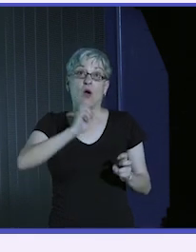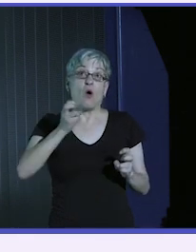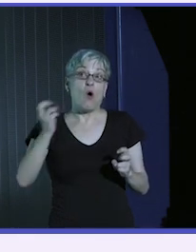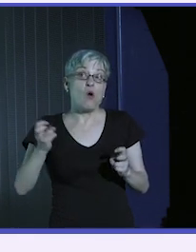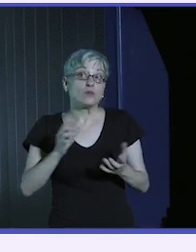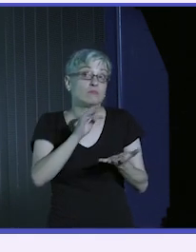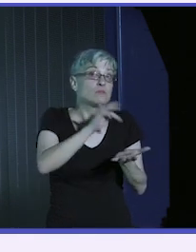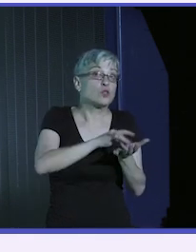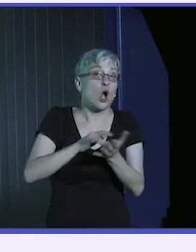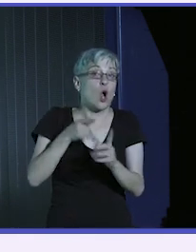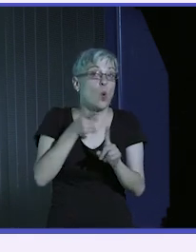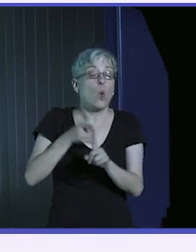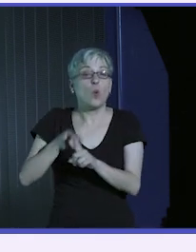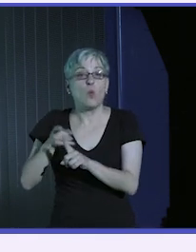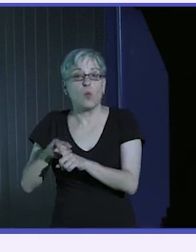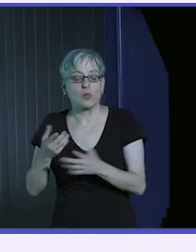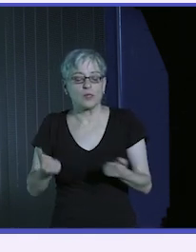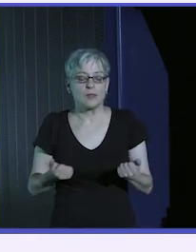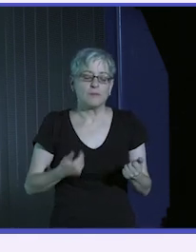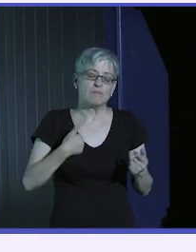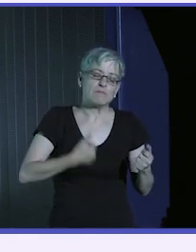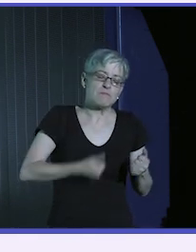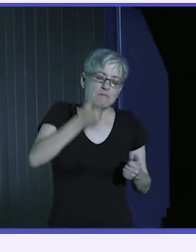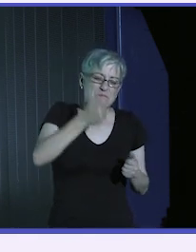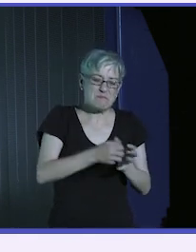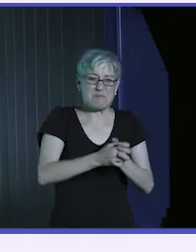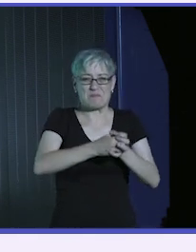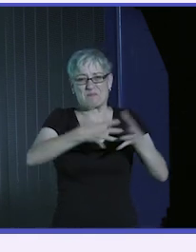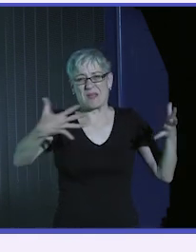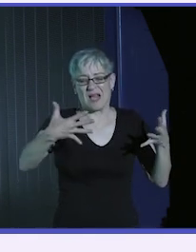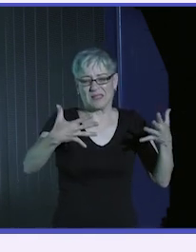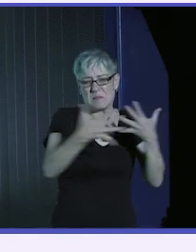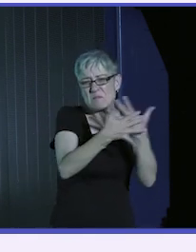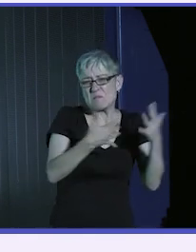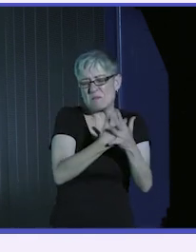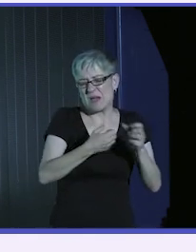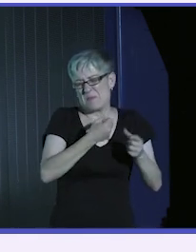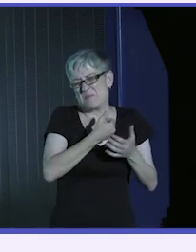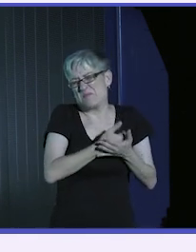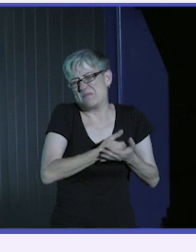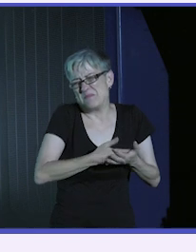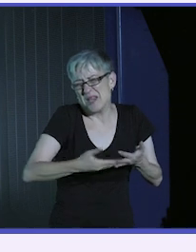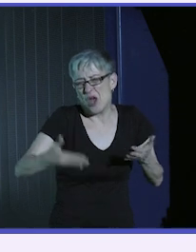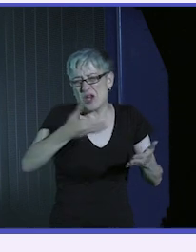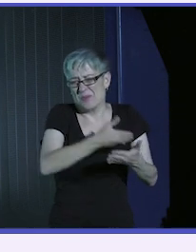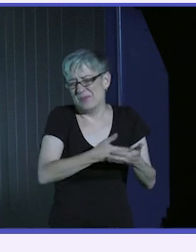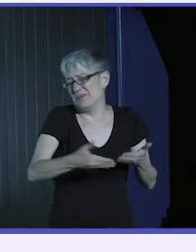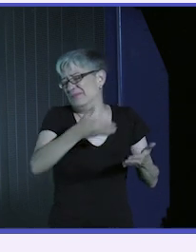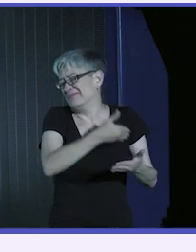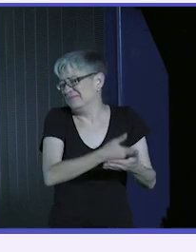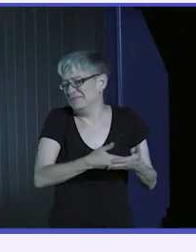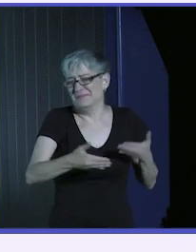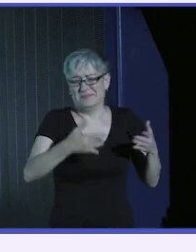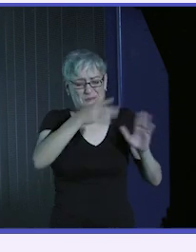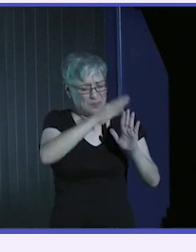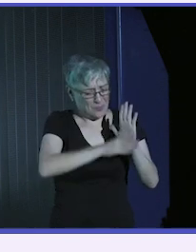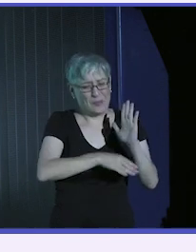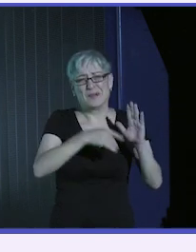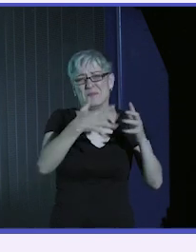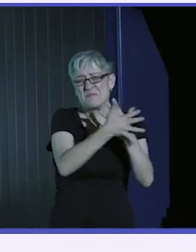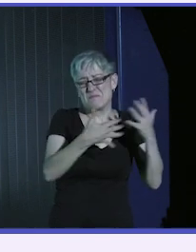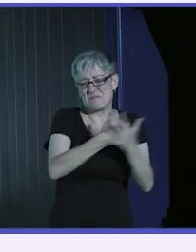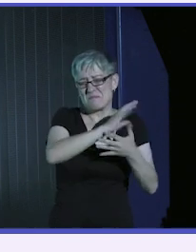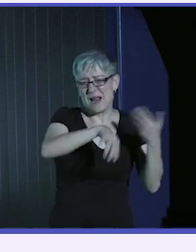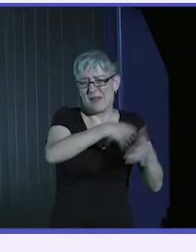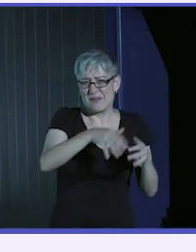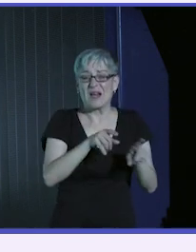hay otros casos de uso que incorporan una mayor combinatoria aún, estamos hablando no de millones, sino de billones de posibles parámetros, y que incluso tienen menos